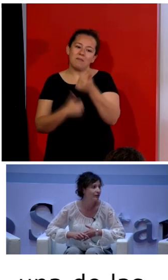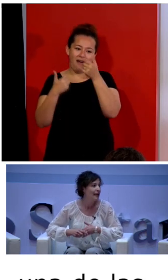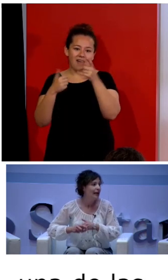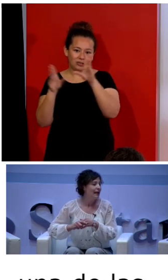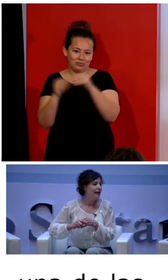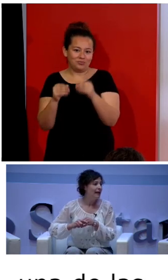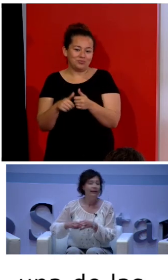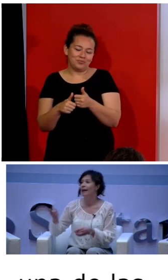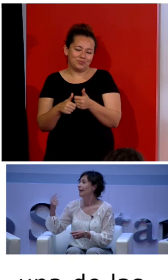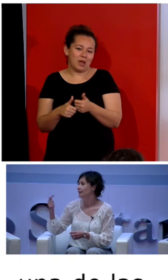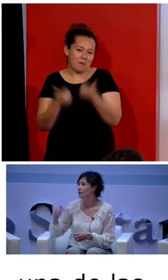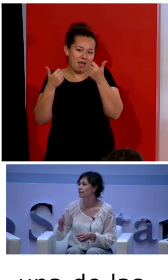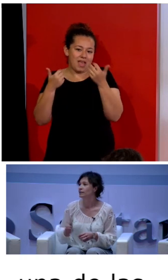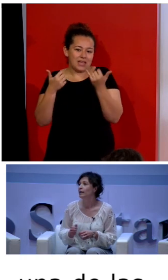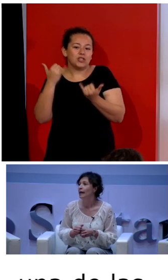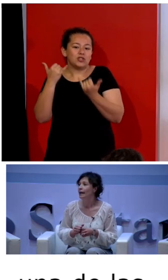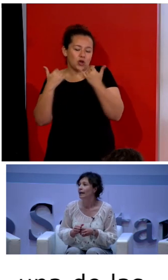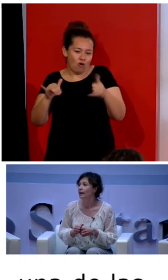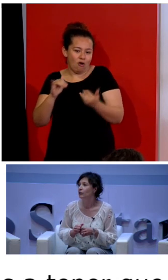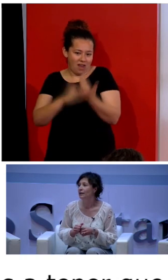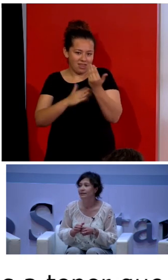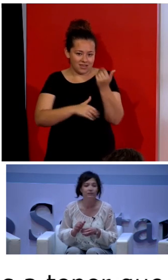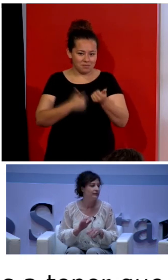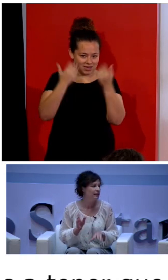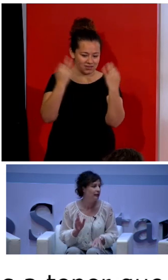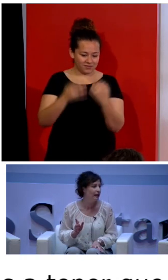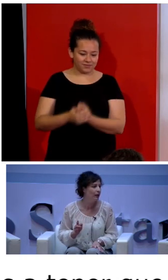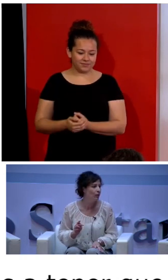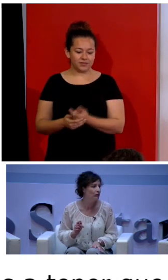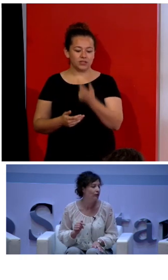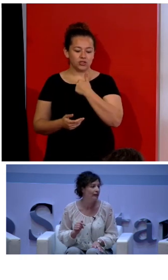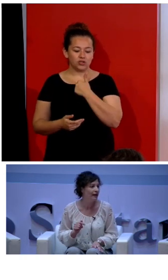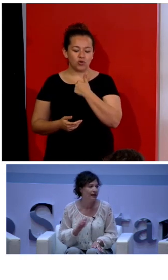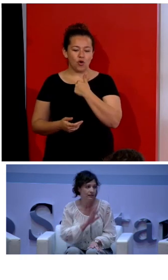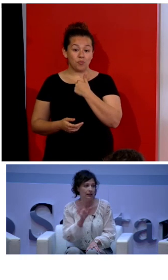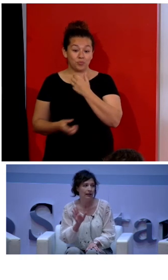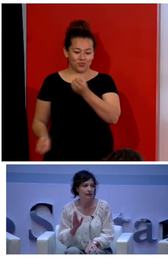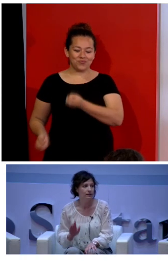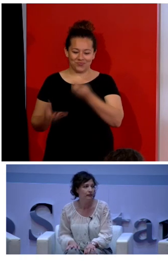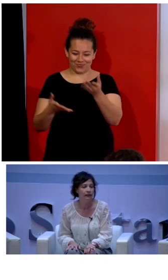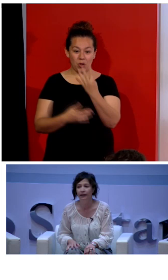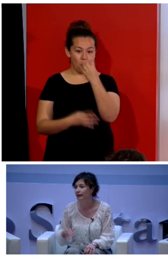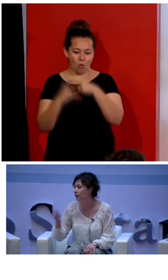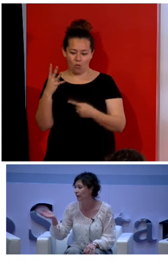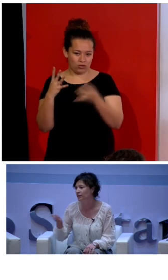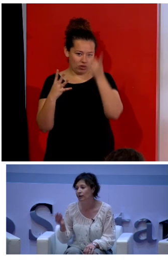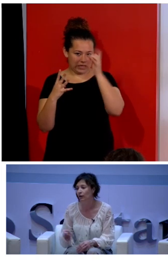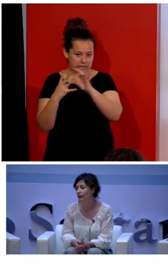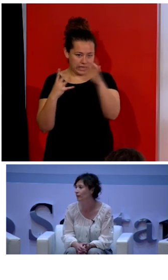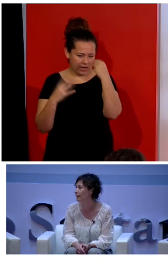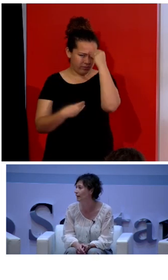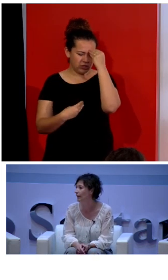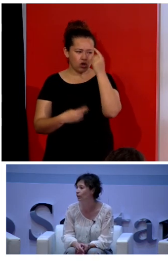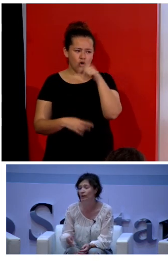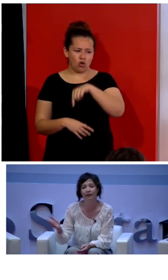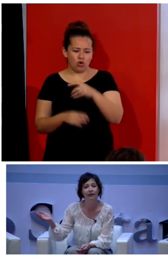¿no? La anterior, sí. Yo voy a transmitir cuatro ideas claras y que creo que han salido a lo largo